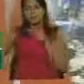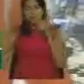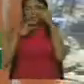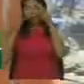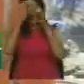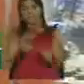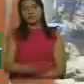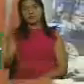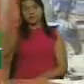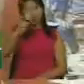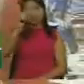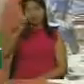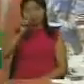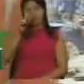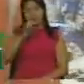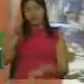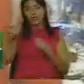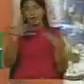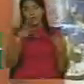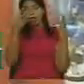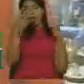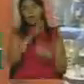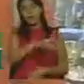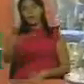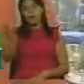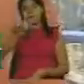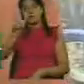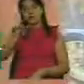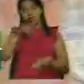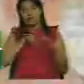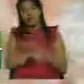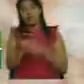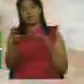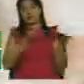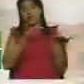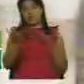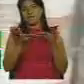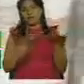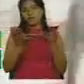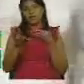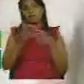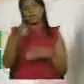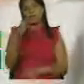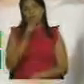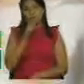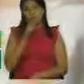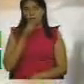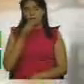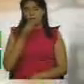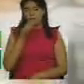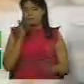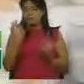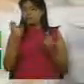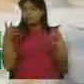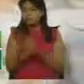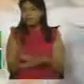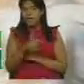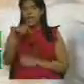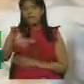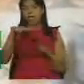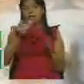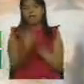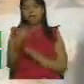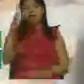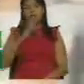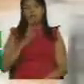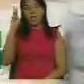todo el territorio nacional, llevándole al pueblo venezolano el acceso a los bienes y servicios, el acceso a los alimentos, específicamente aquí en el barrio